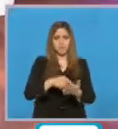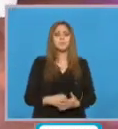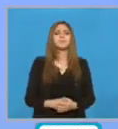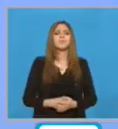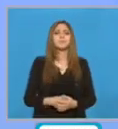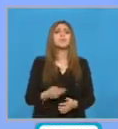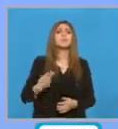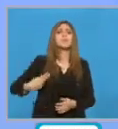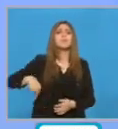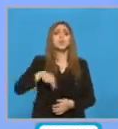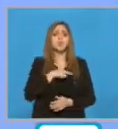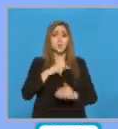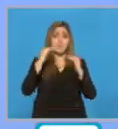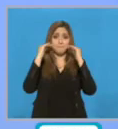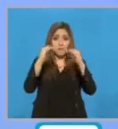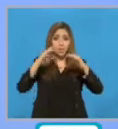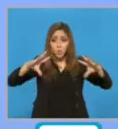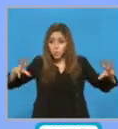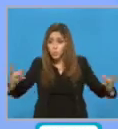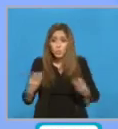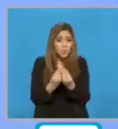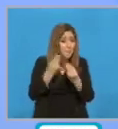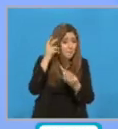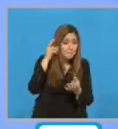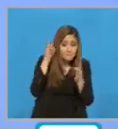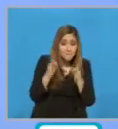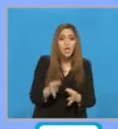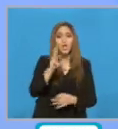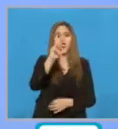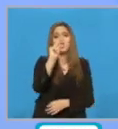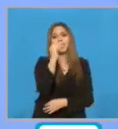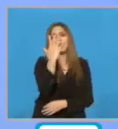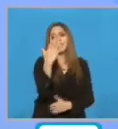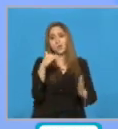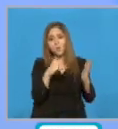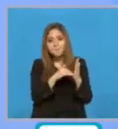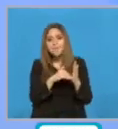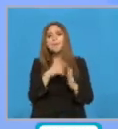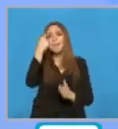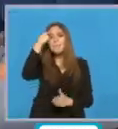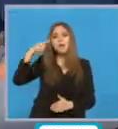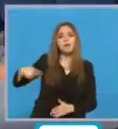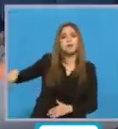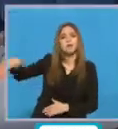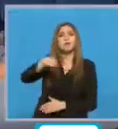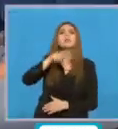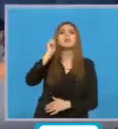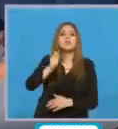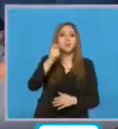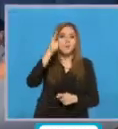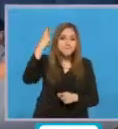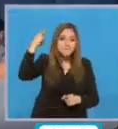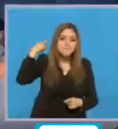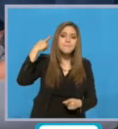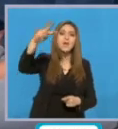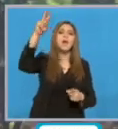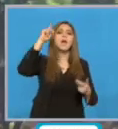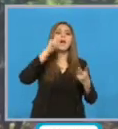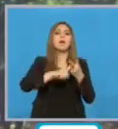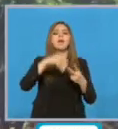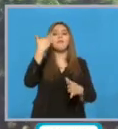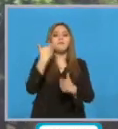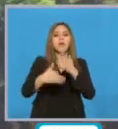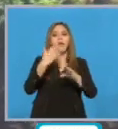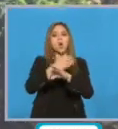es 85,000 pesos. Sí. Para ya tomando en cuenta, como lo dice el compañero, la parte de viaje, la electrónica que todavía hace